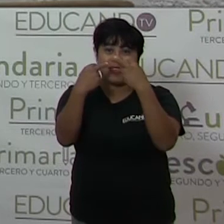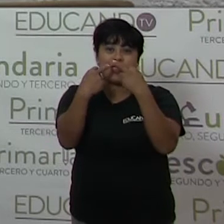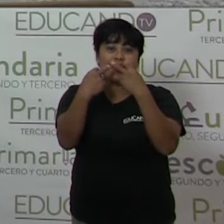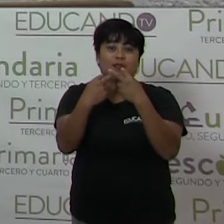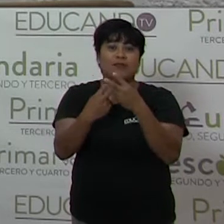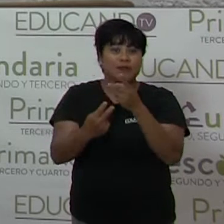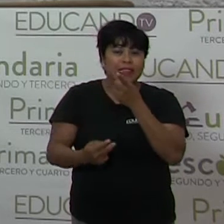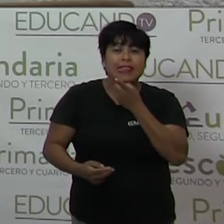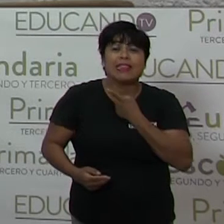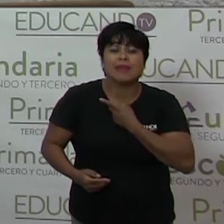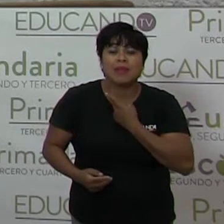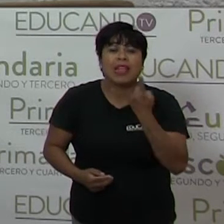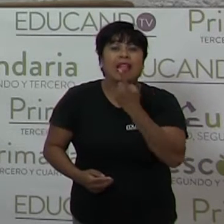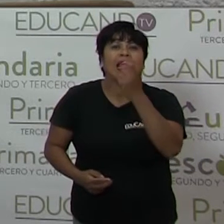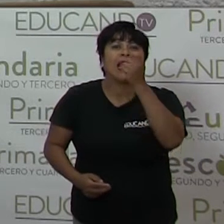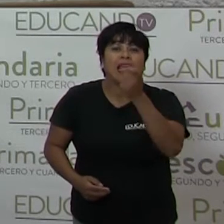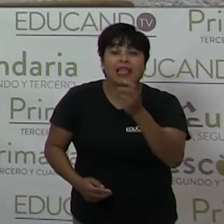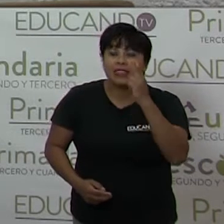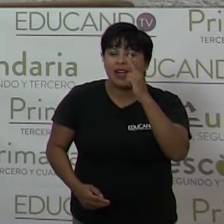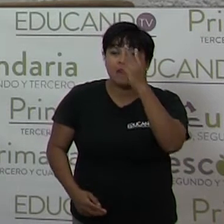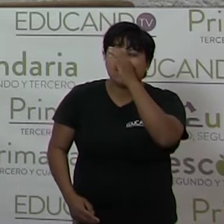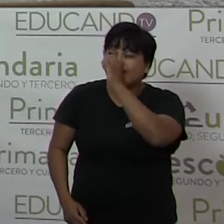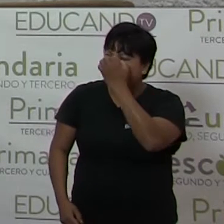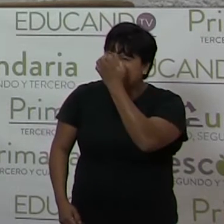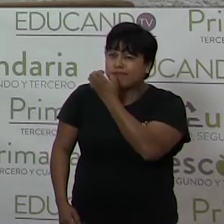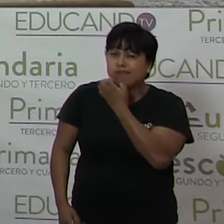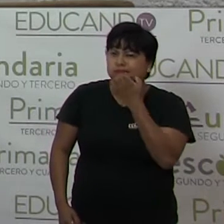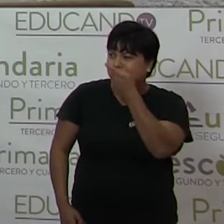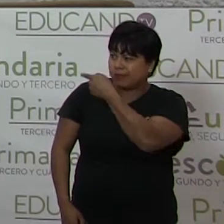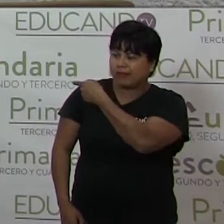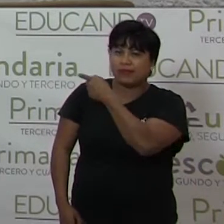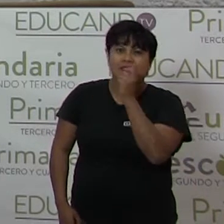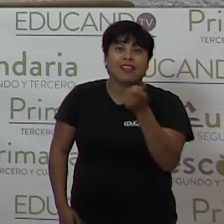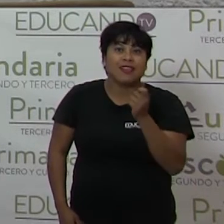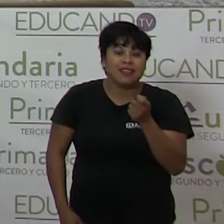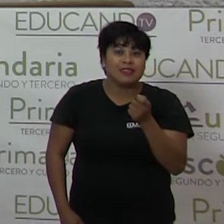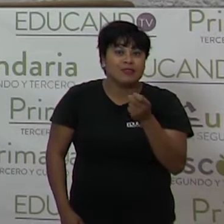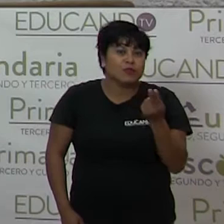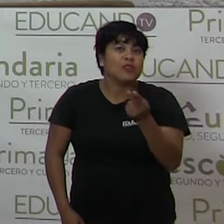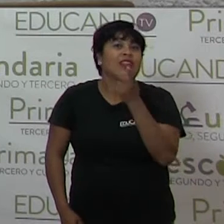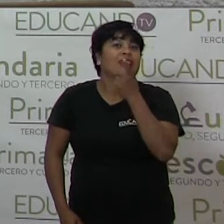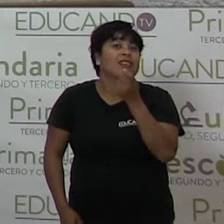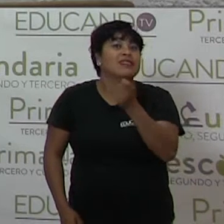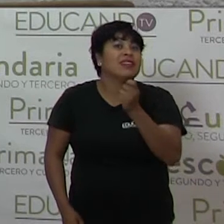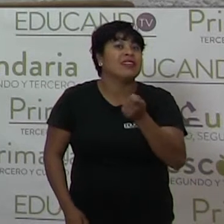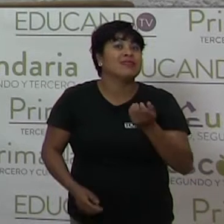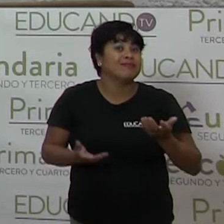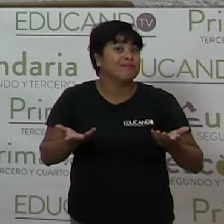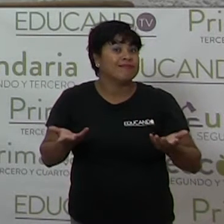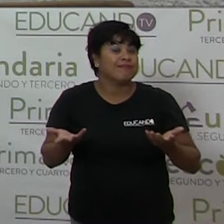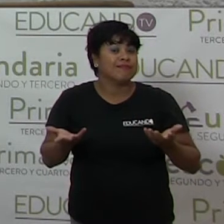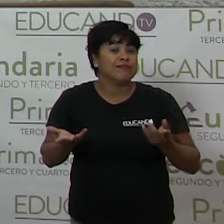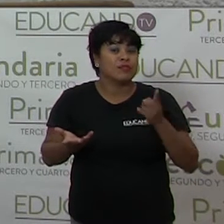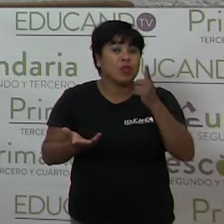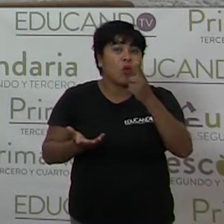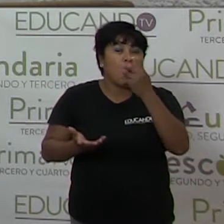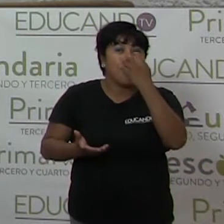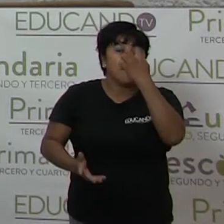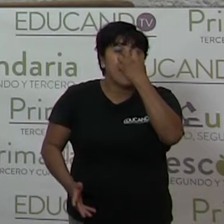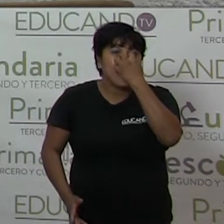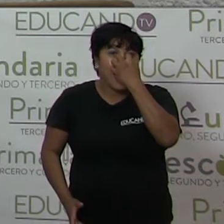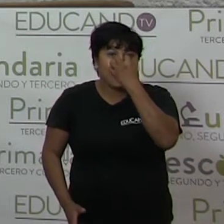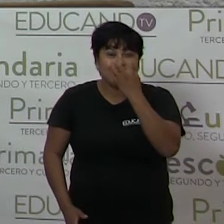viendo platicarme que observan aquí chicos ustedes que dicen que es un